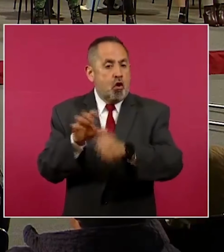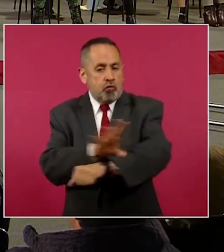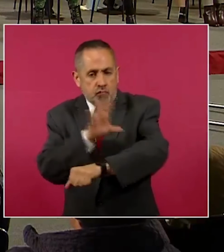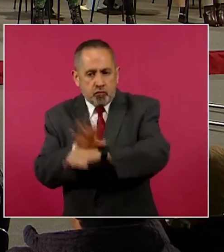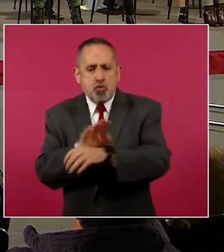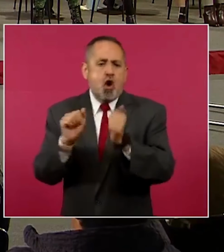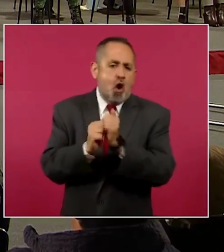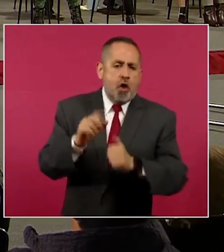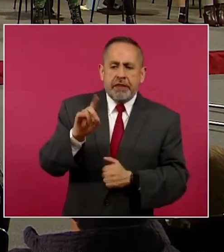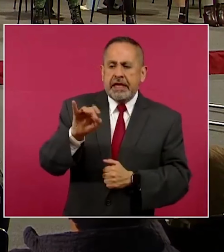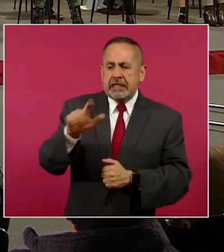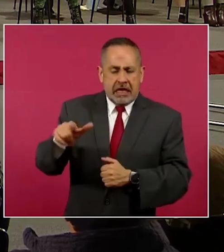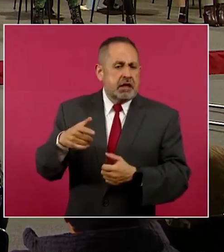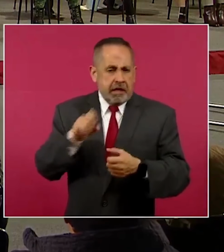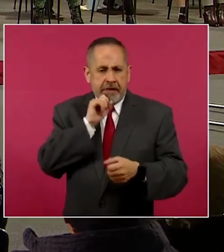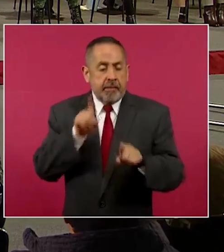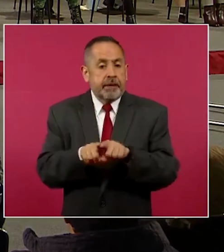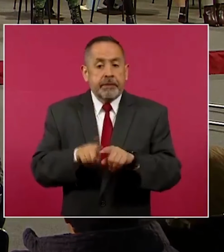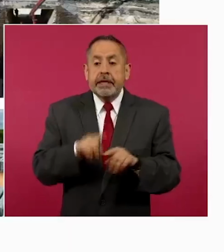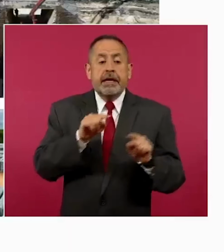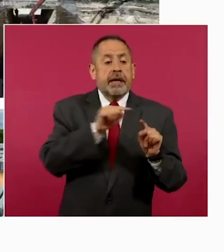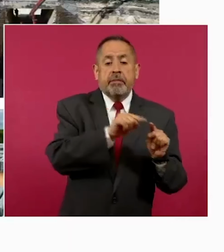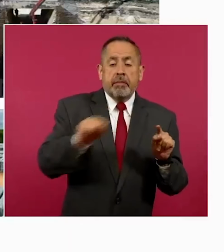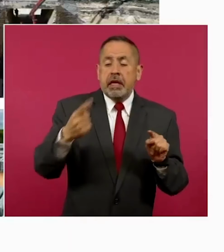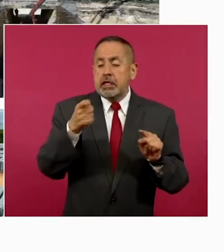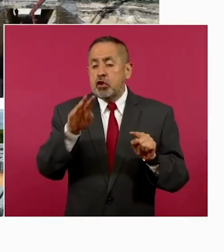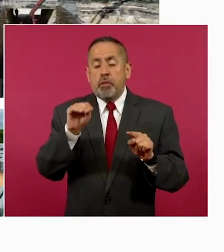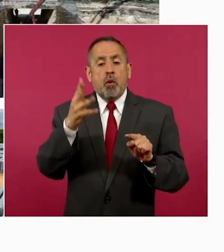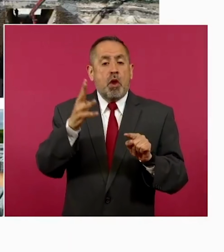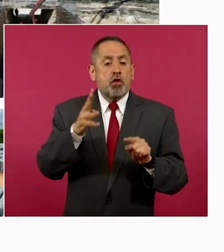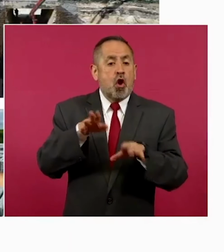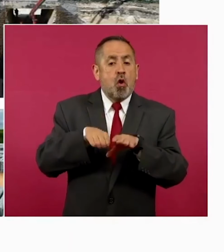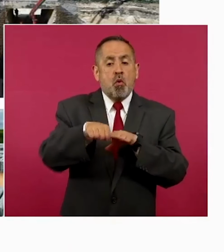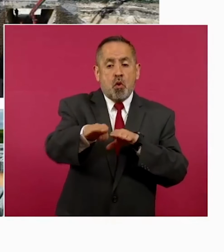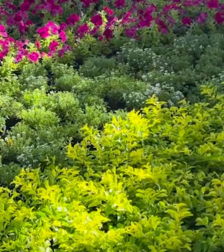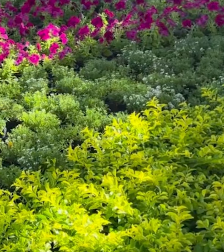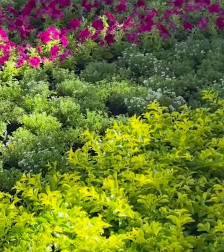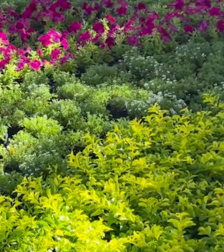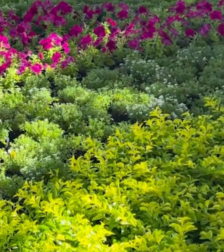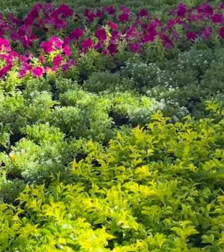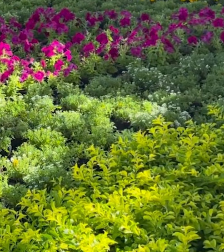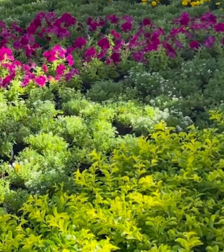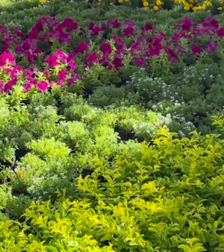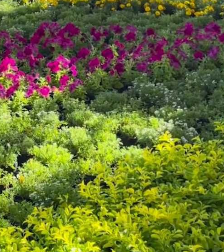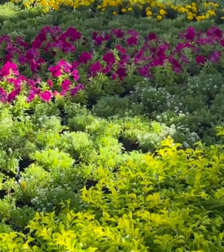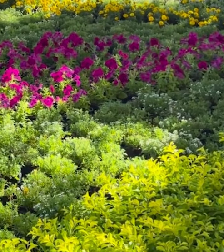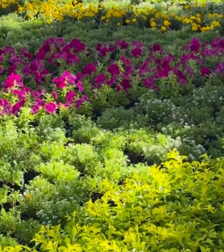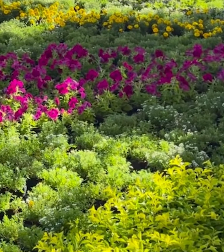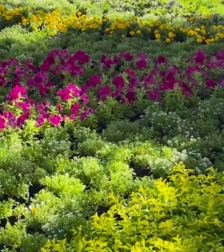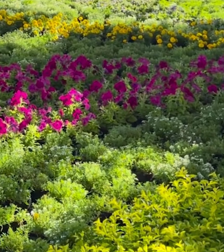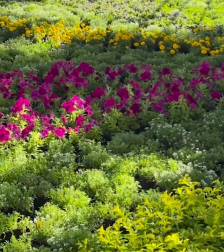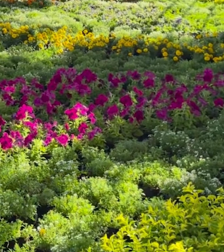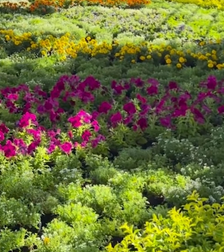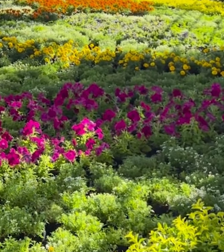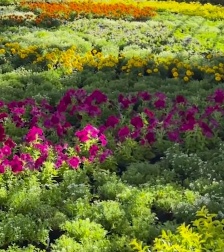diésel y la modernización de 194 kilómetros de autopista en 4 carriles. Invierte en el mejor momento